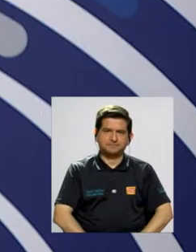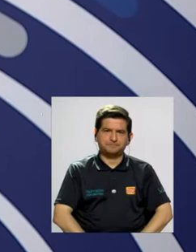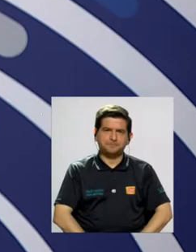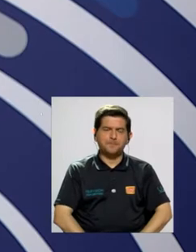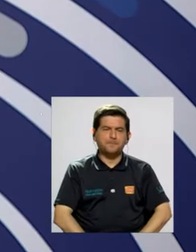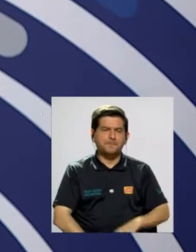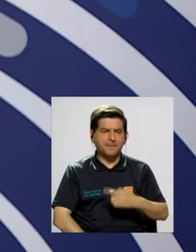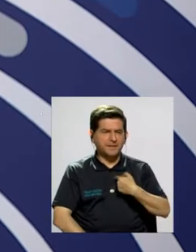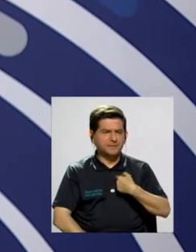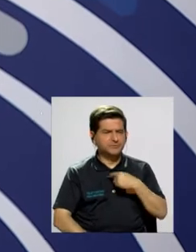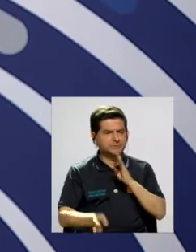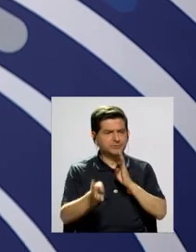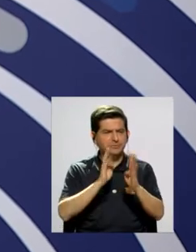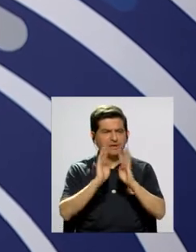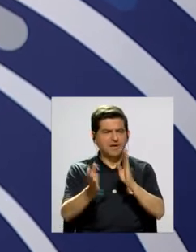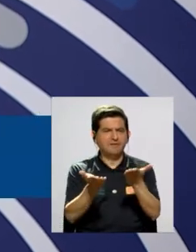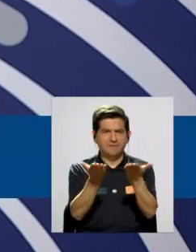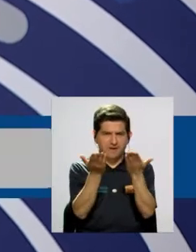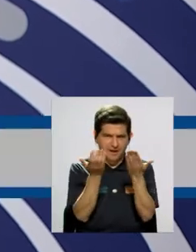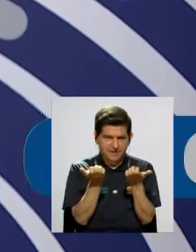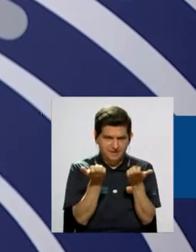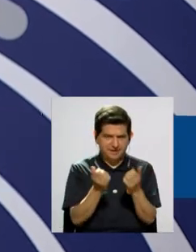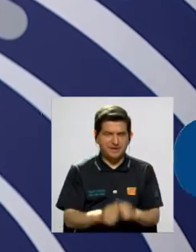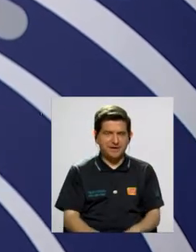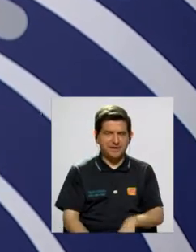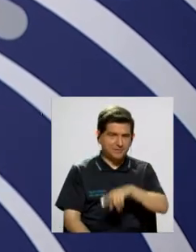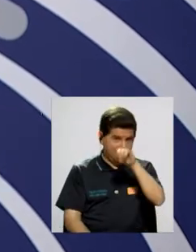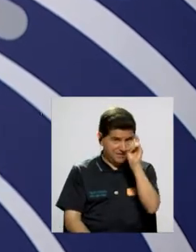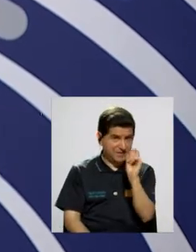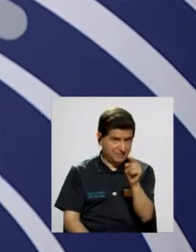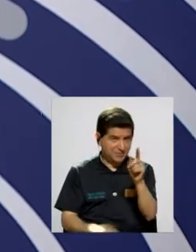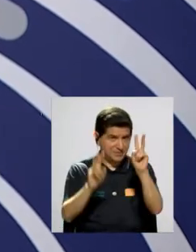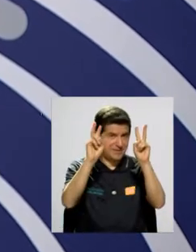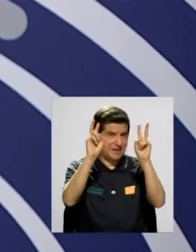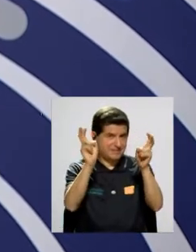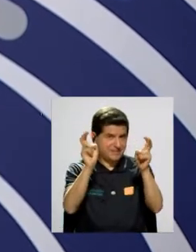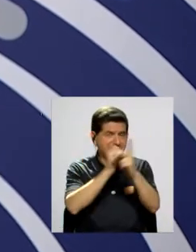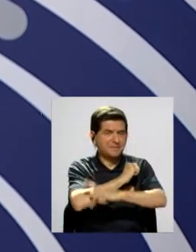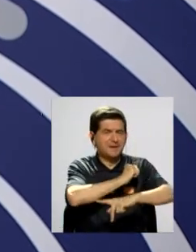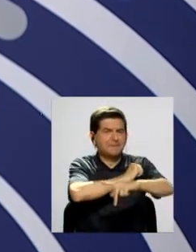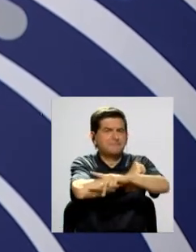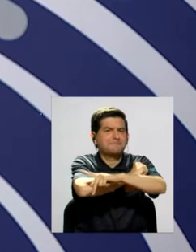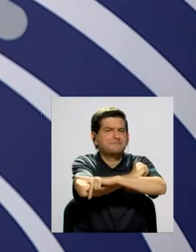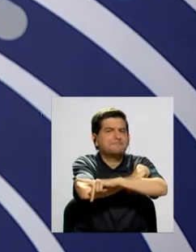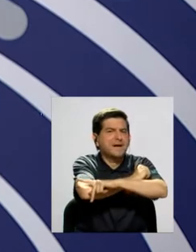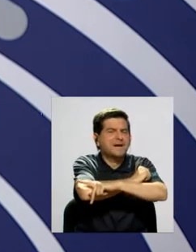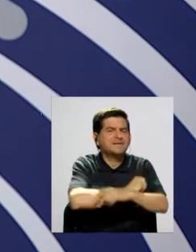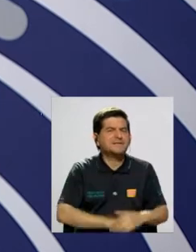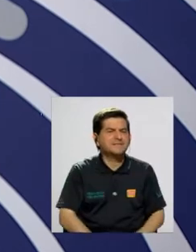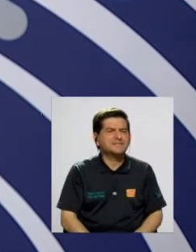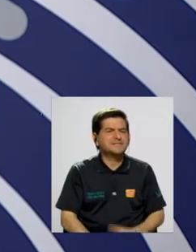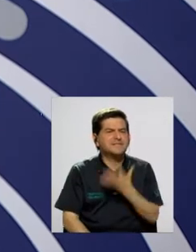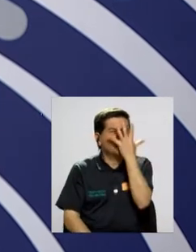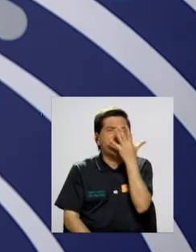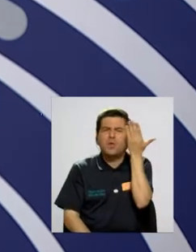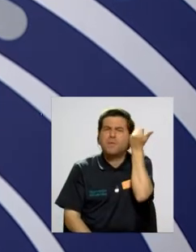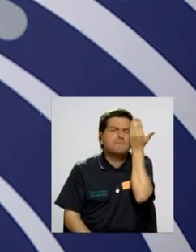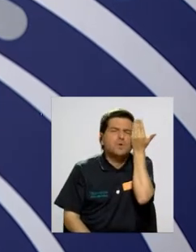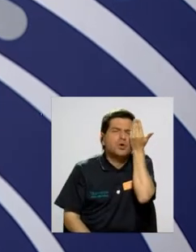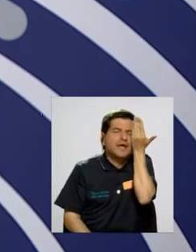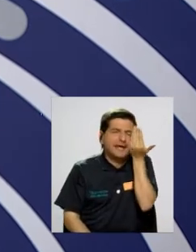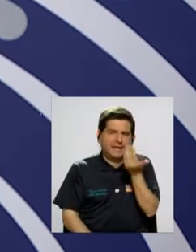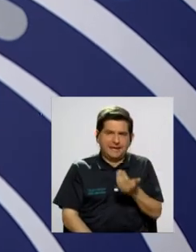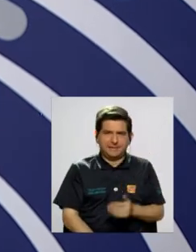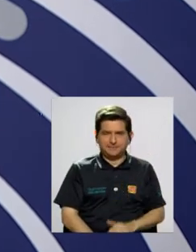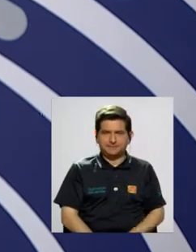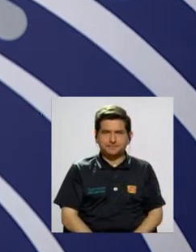quiero referirme a... Para referirme a esto que me estás diciendo, al tema de por qué el país, o sea, por qué creo que el país está furioso.